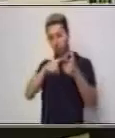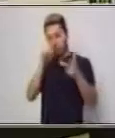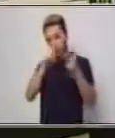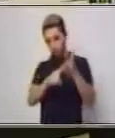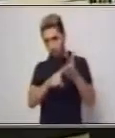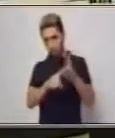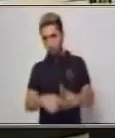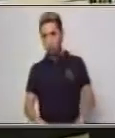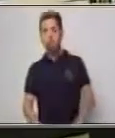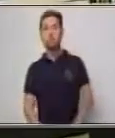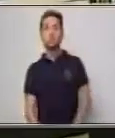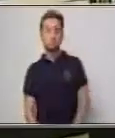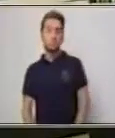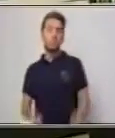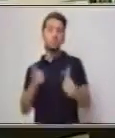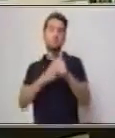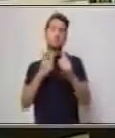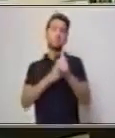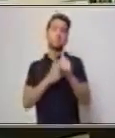preguntas. Número uno.